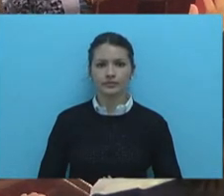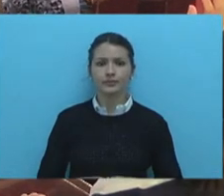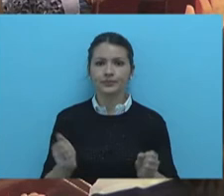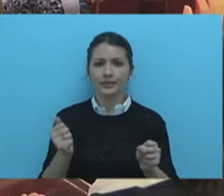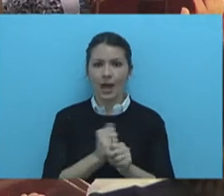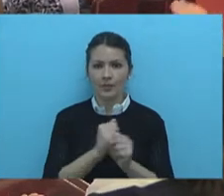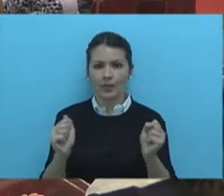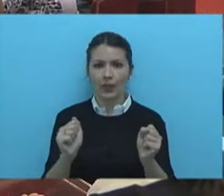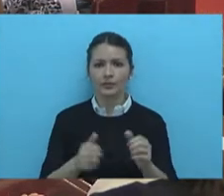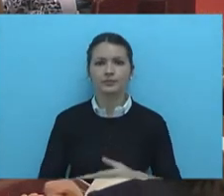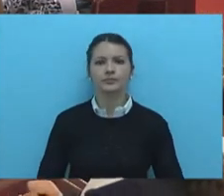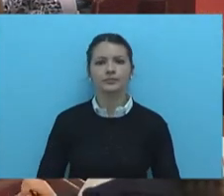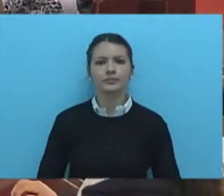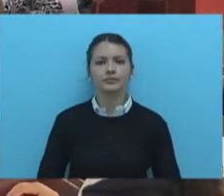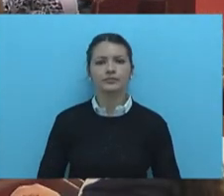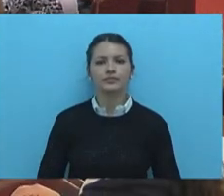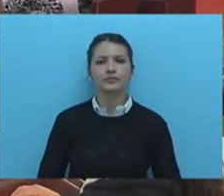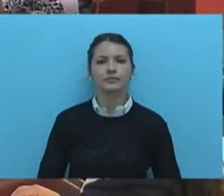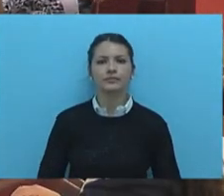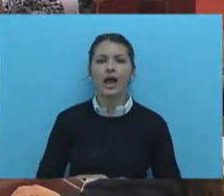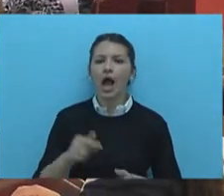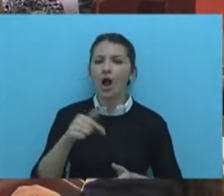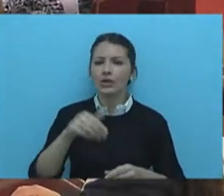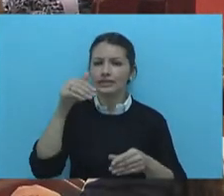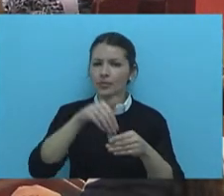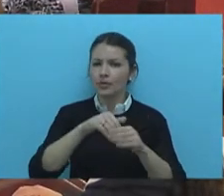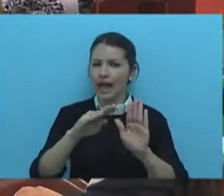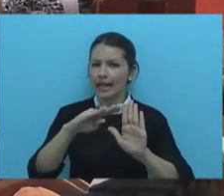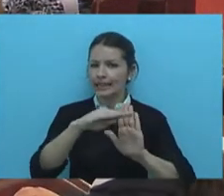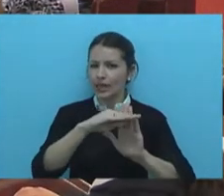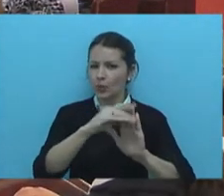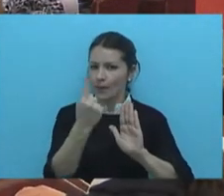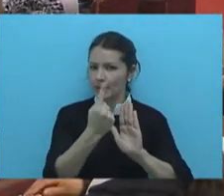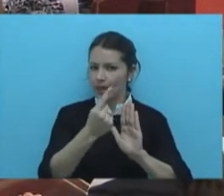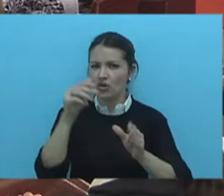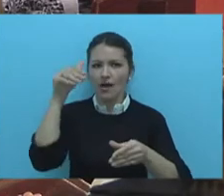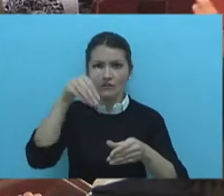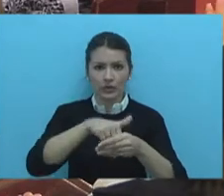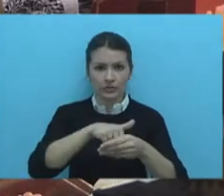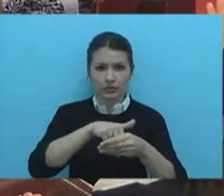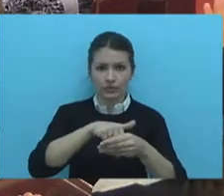Aprobado. A votación del proyecto de ley, artículo primero. A votación.